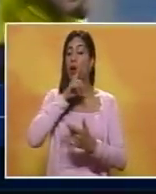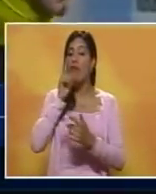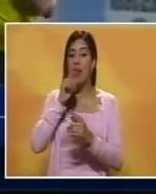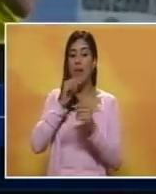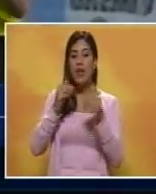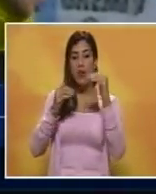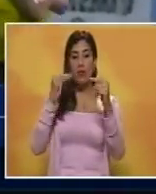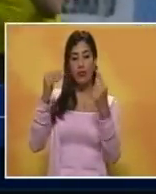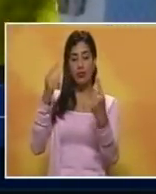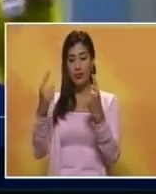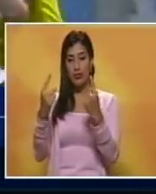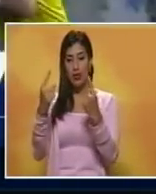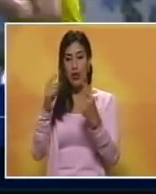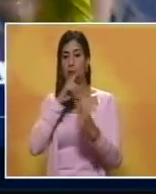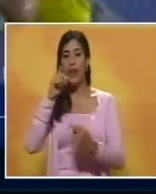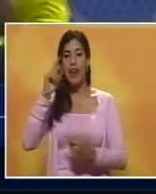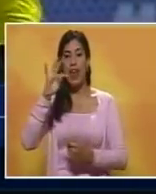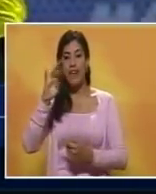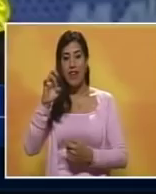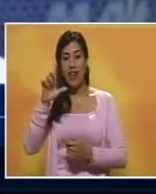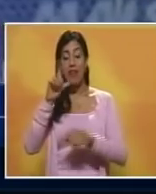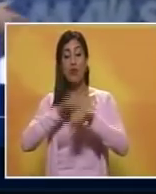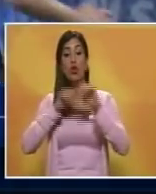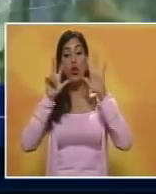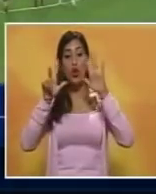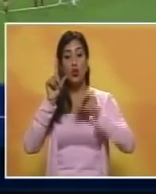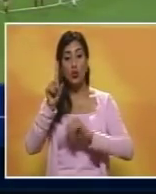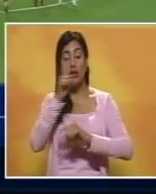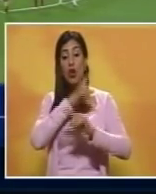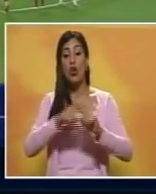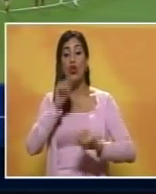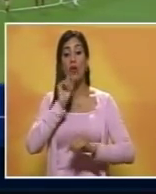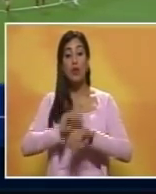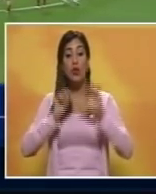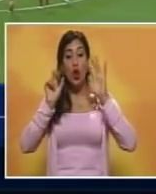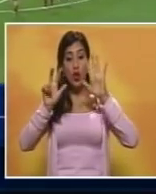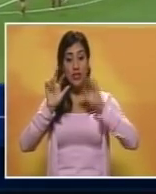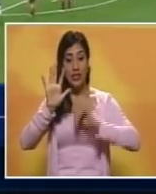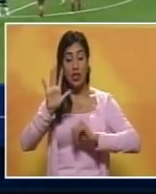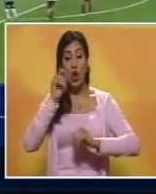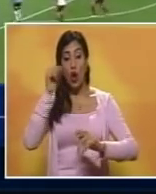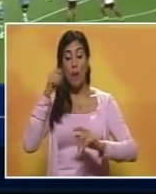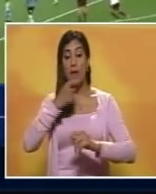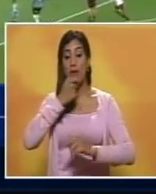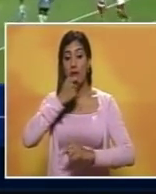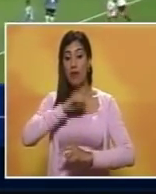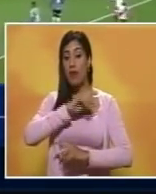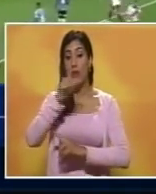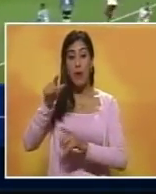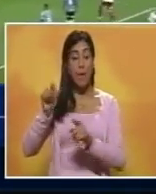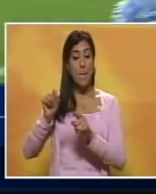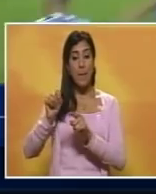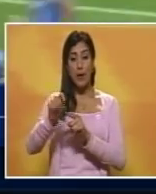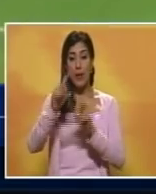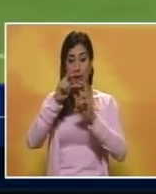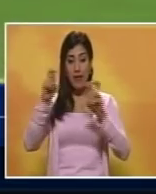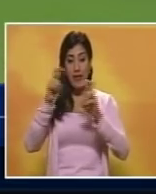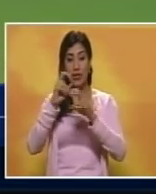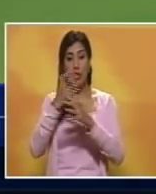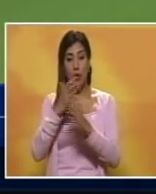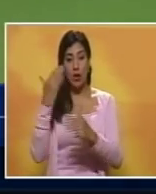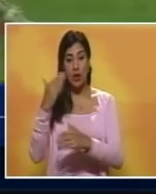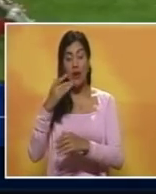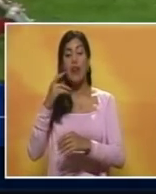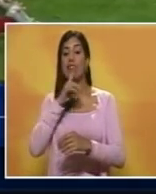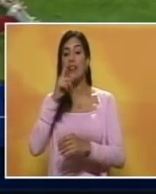pizarra por intermedio de Rafael Santos Borré al minuto 81. Y al minuto 85, cuando el árbitro uruguayo Andrés Cuña decide revisar una jugada en el